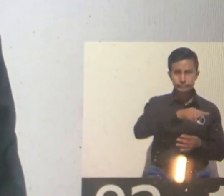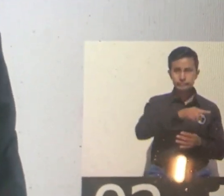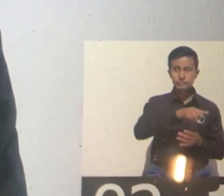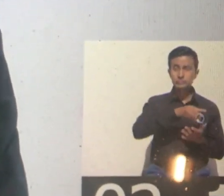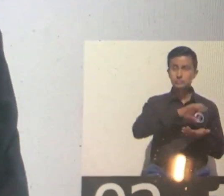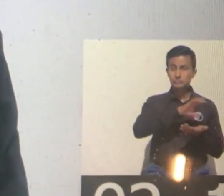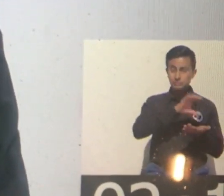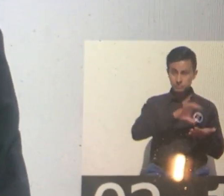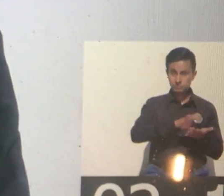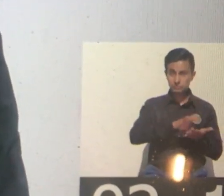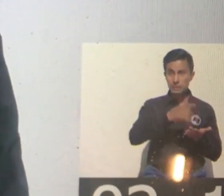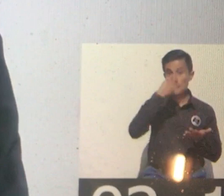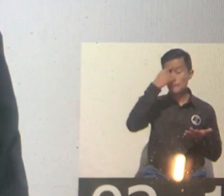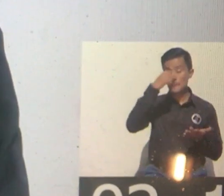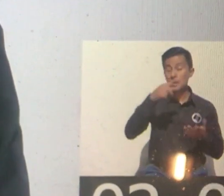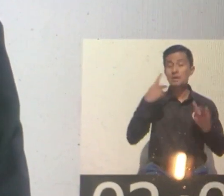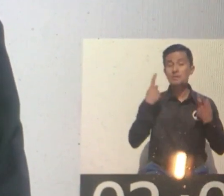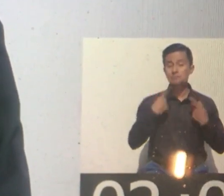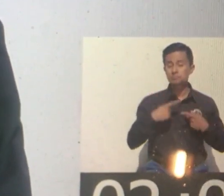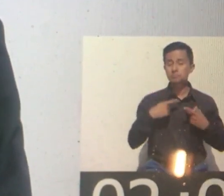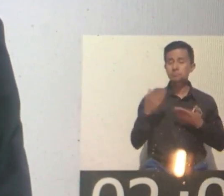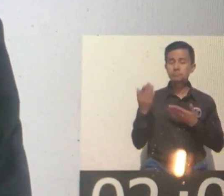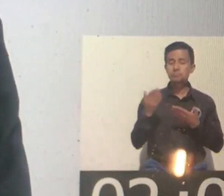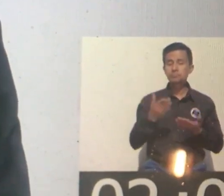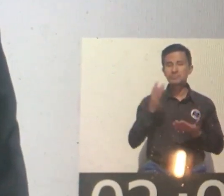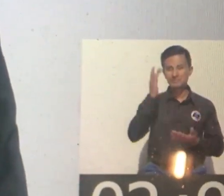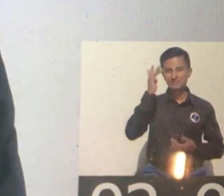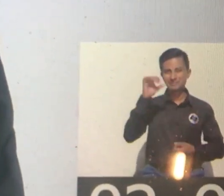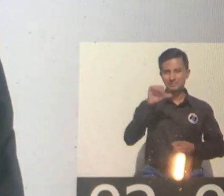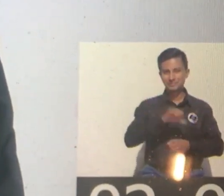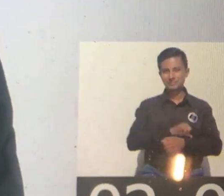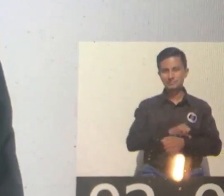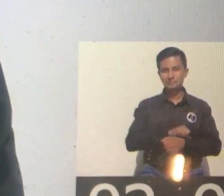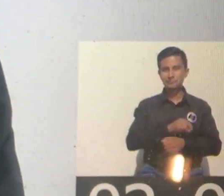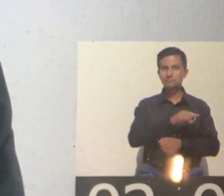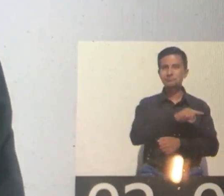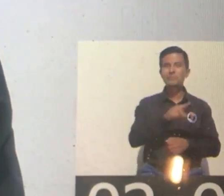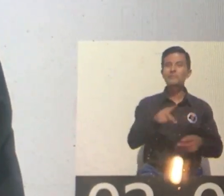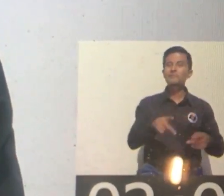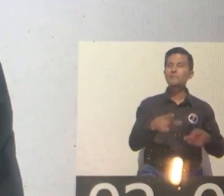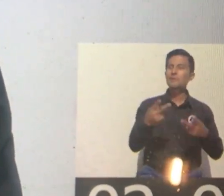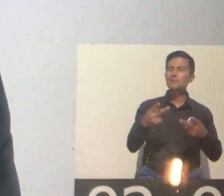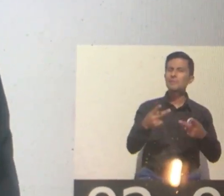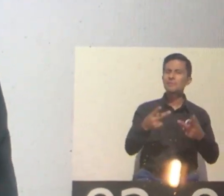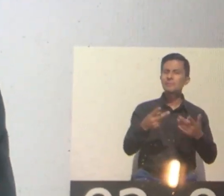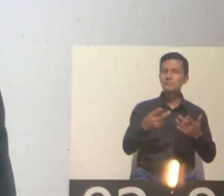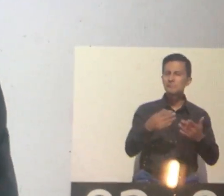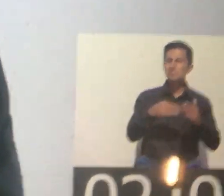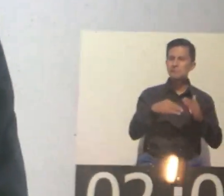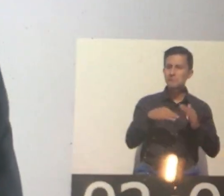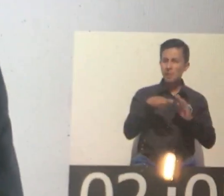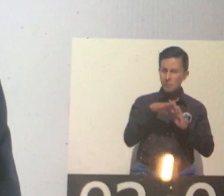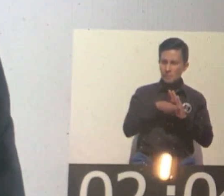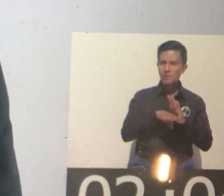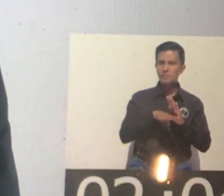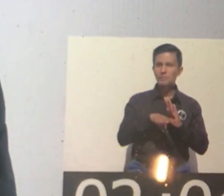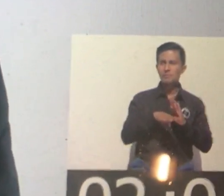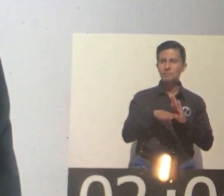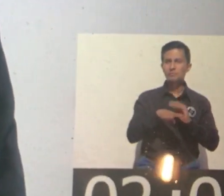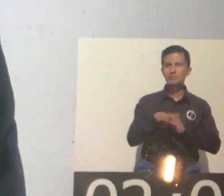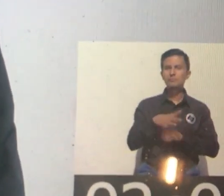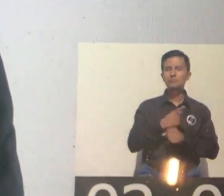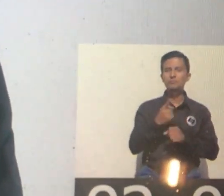para las iglesias lo vamos a vender al costo porque la presencia